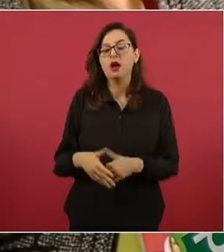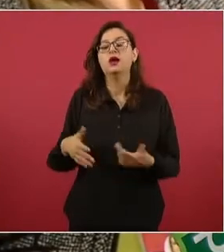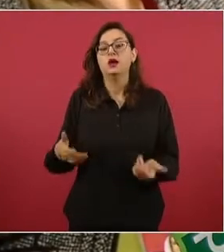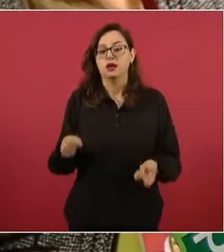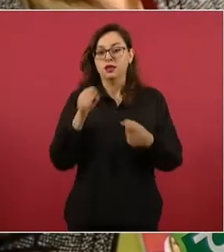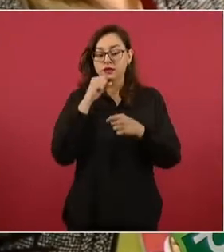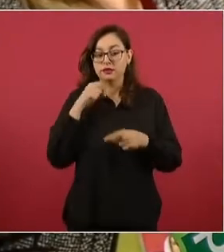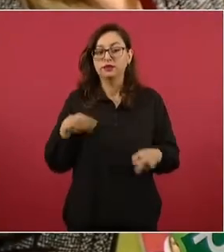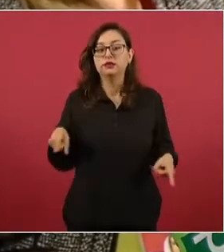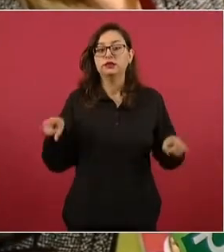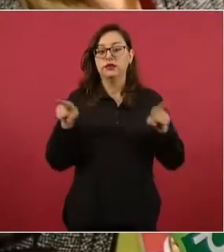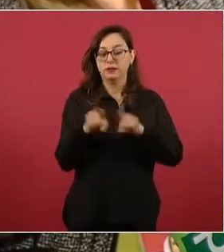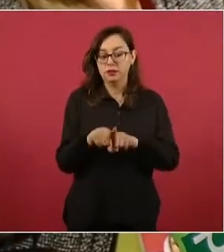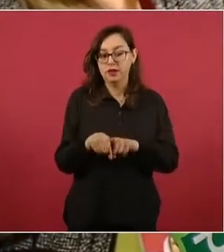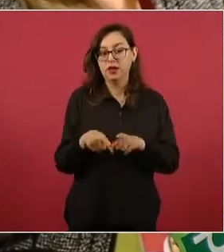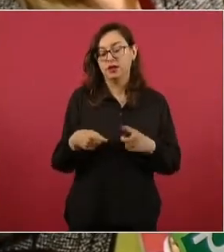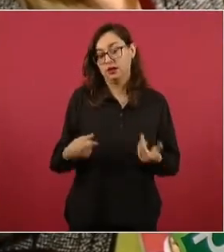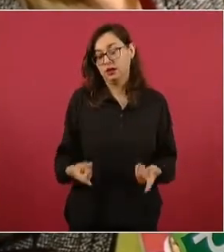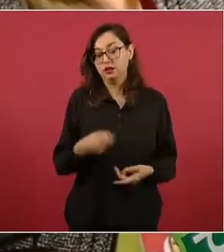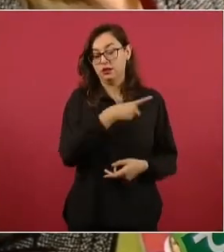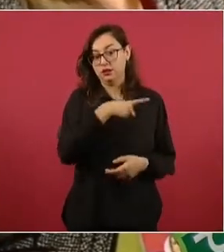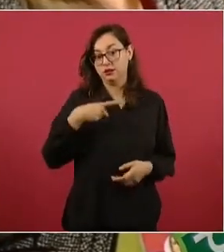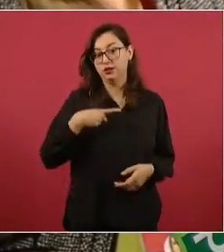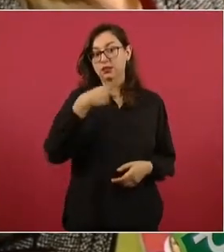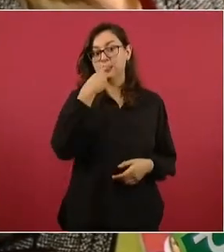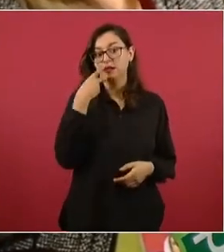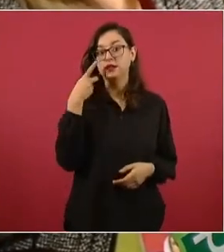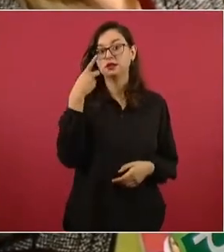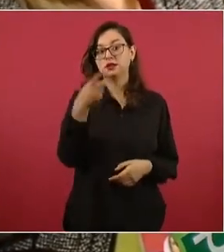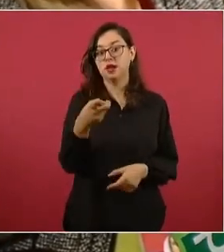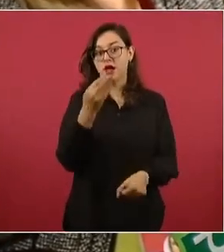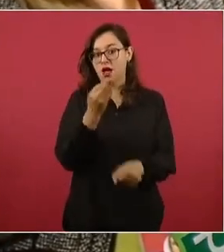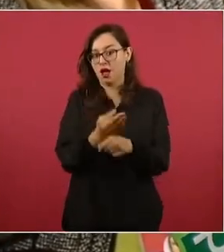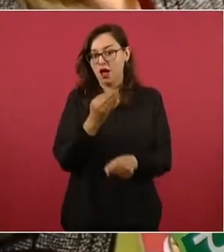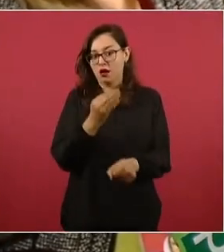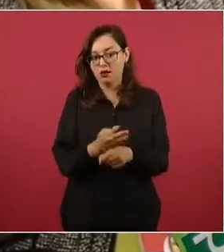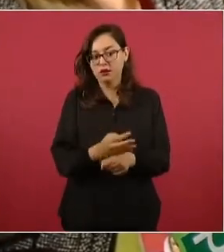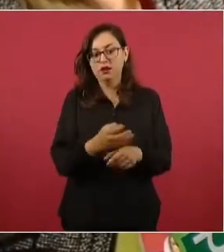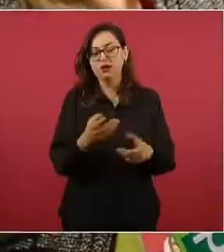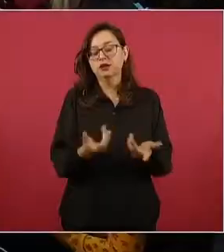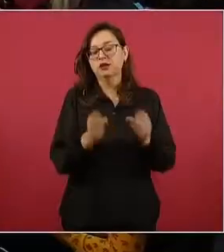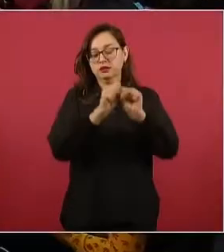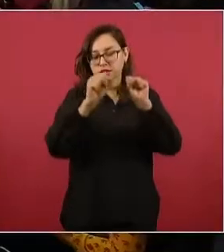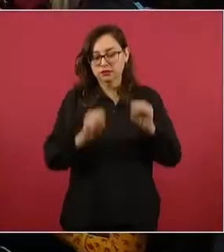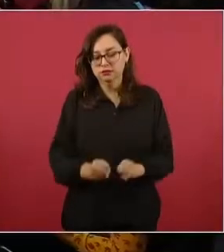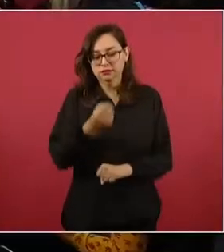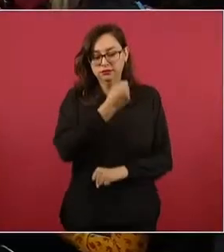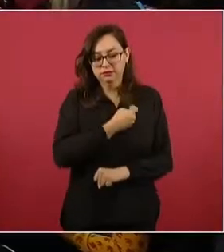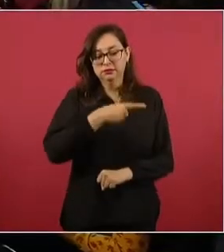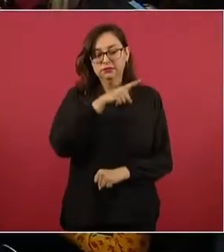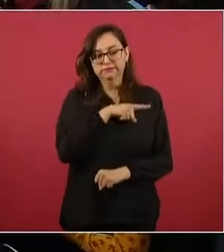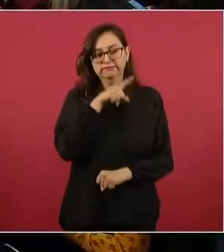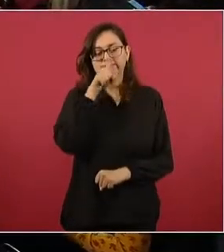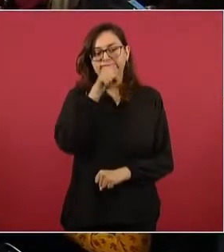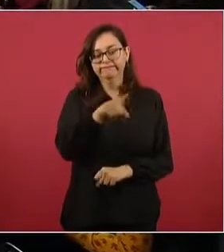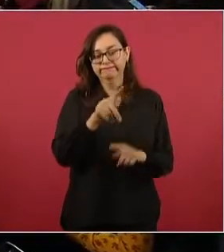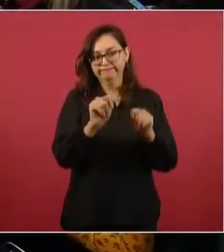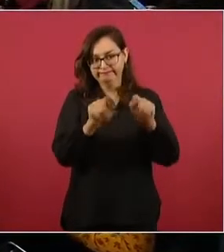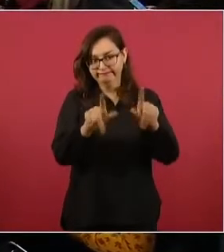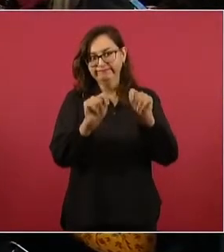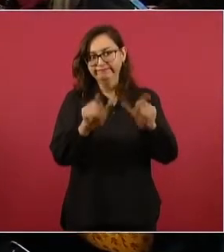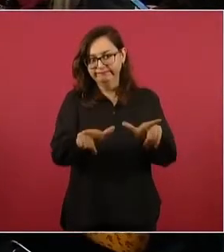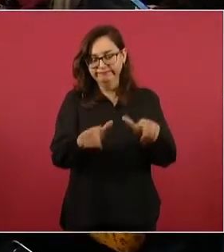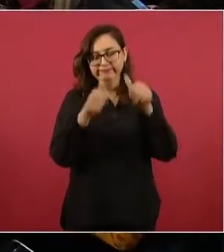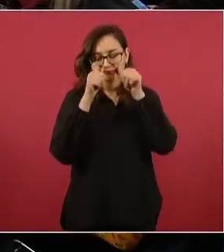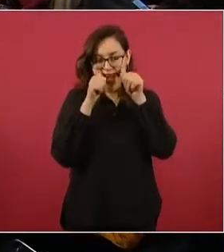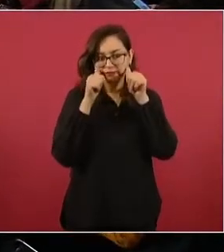además que entre los primeros estados donde se está fortaleciendo los servicios públicos de salud está el estado de Tlaxcala,